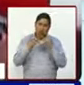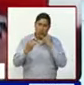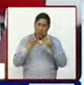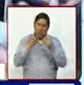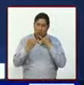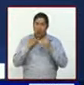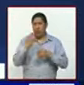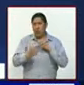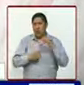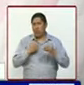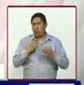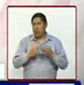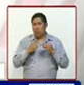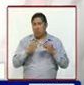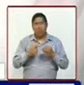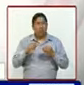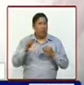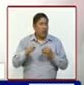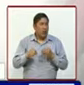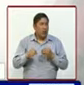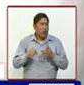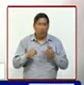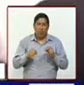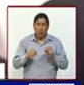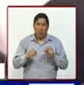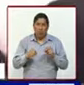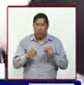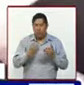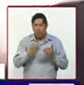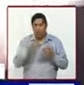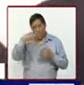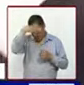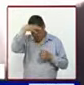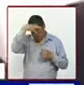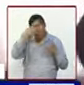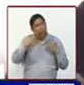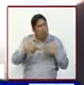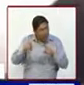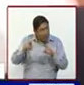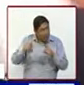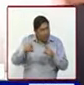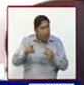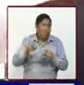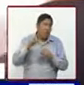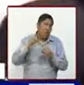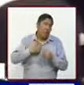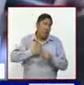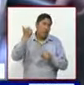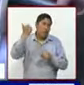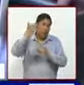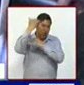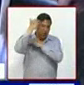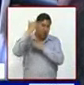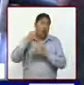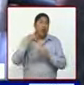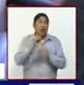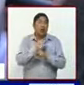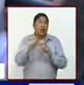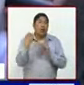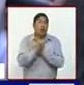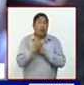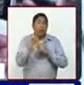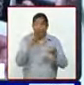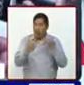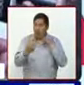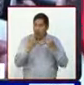informes respecto a la presencia física del prior libertador Luis Fernando Camacho allá en el departamento de Santa Cruz. En ese sentido, este